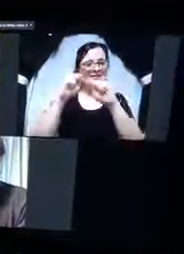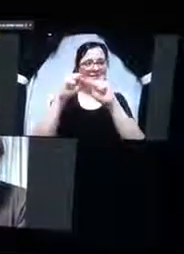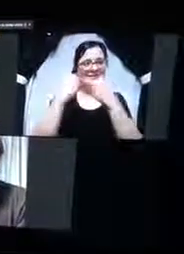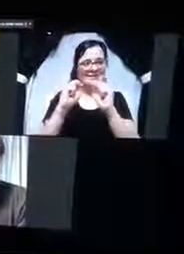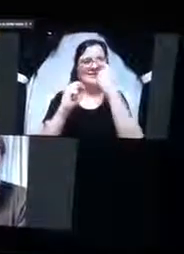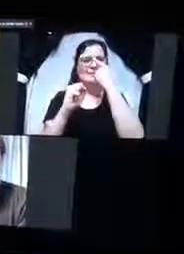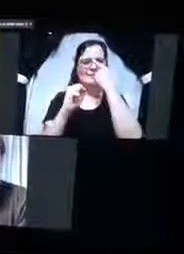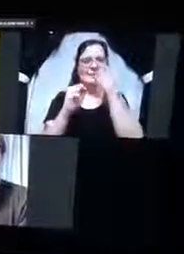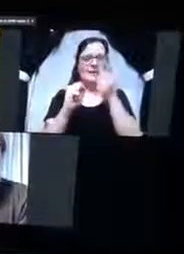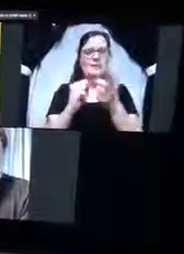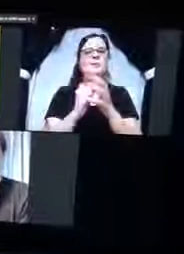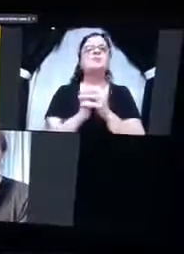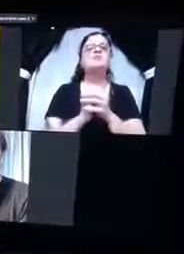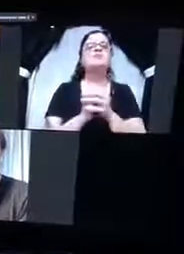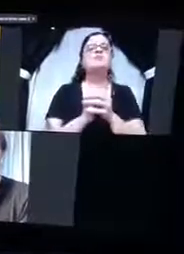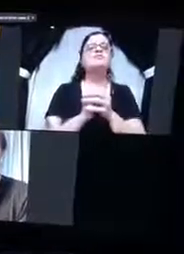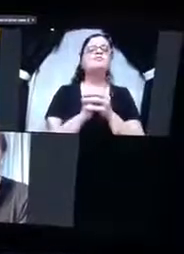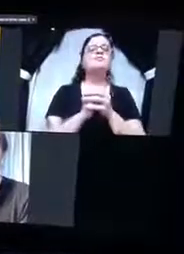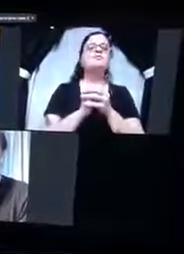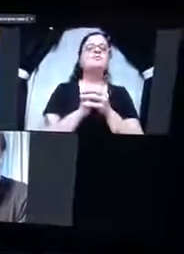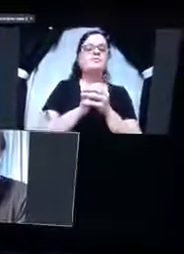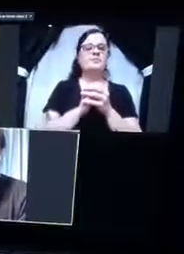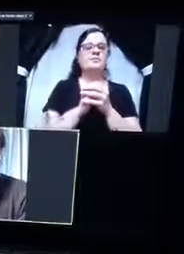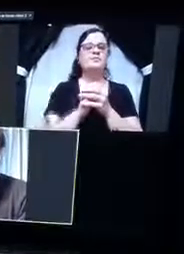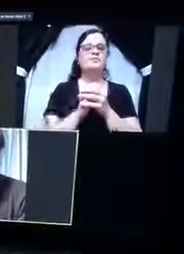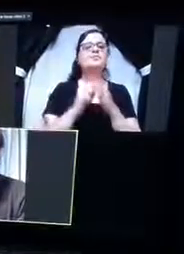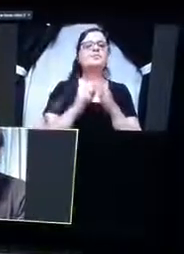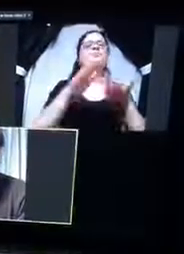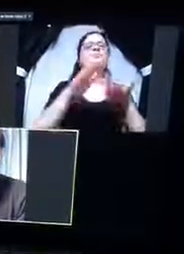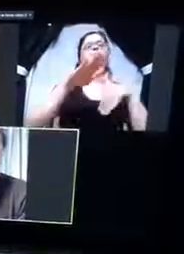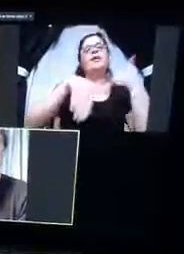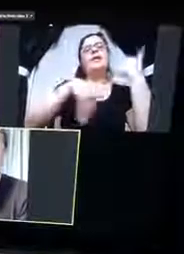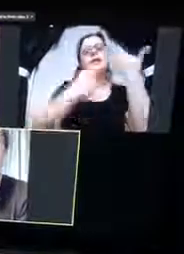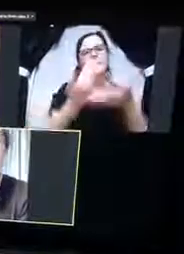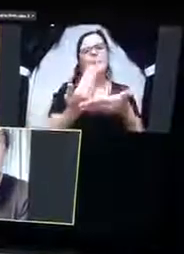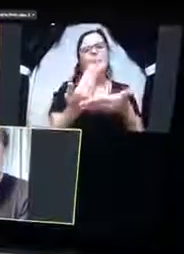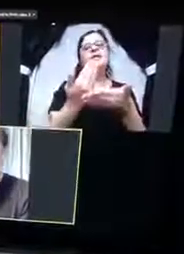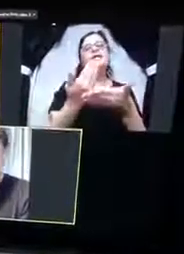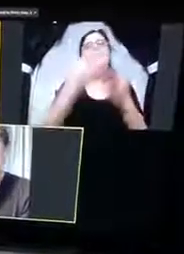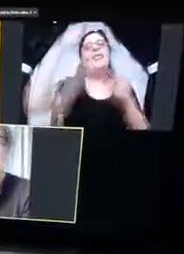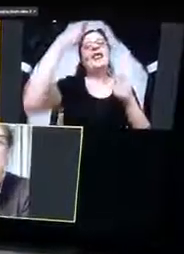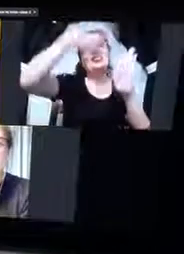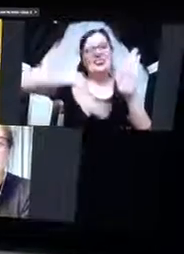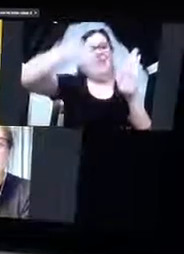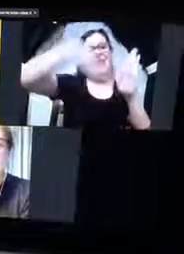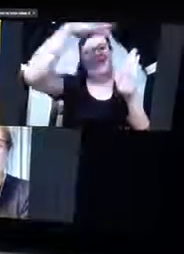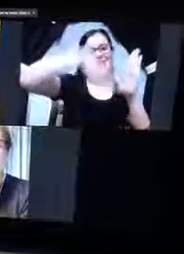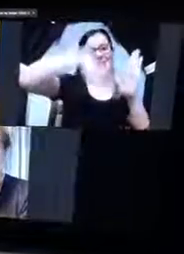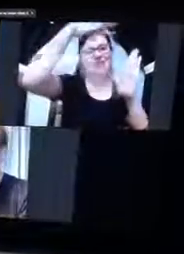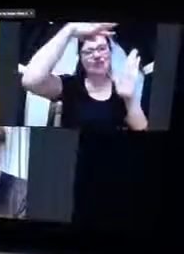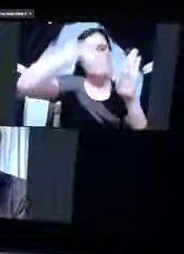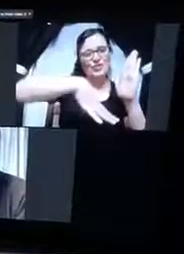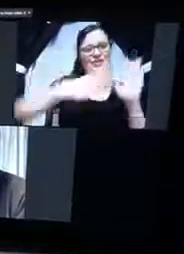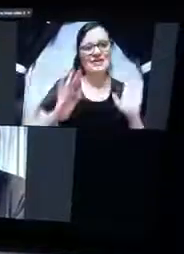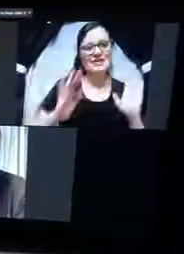la metáfora cuando se meta en textos literarios, ¿sí? Y para allá vamos. Es posible. Vamos a